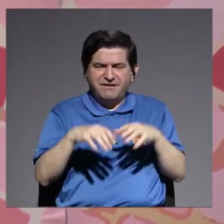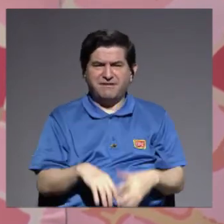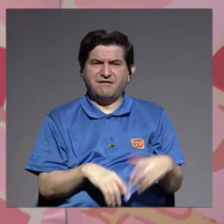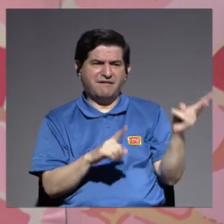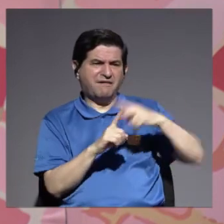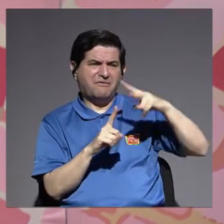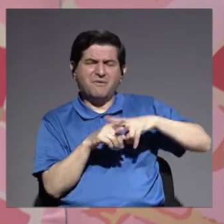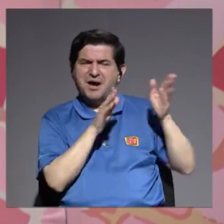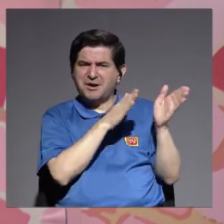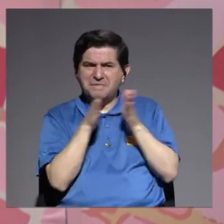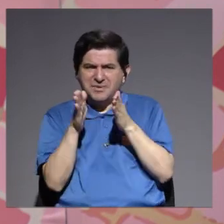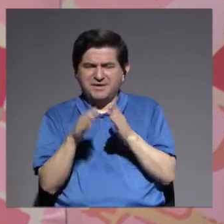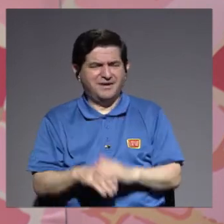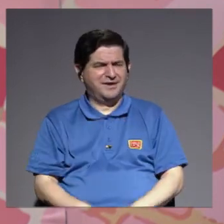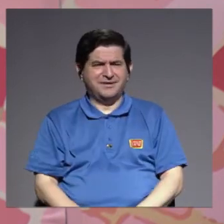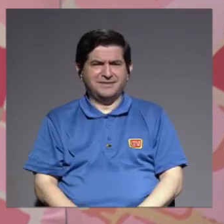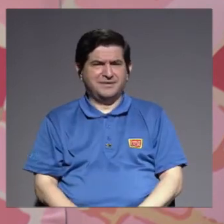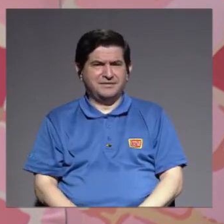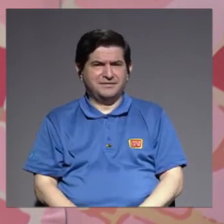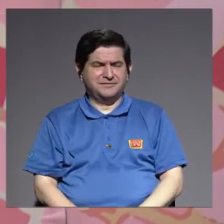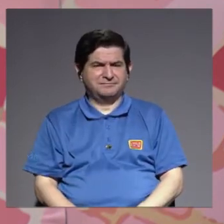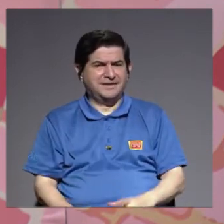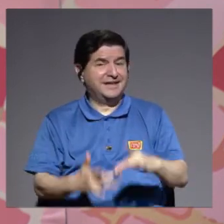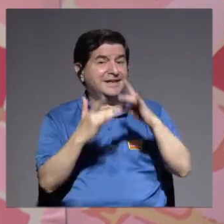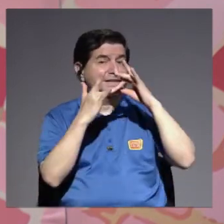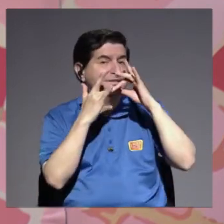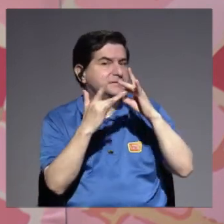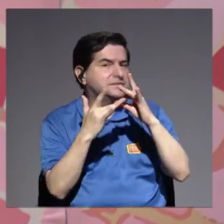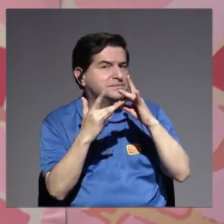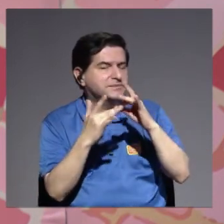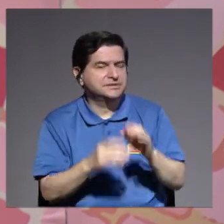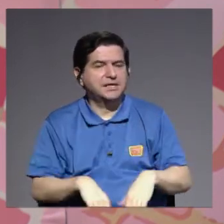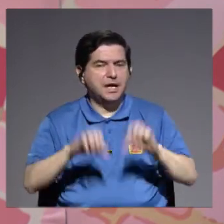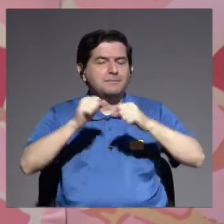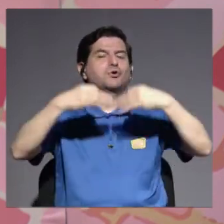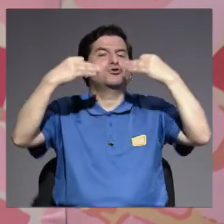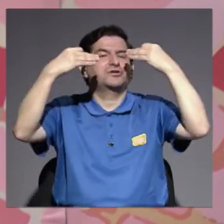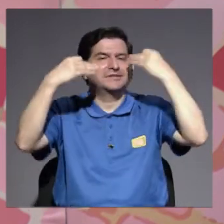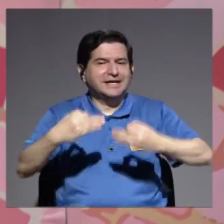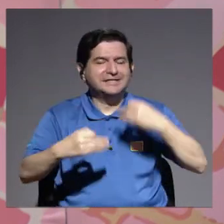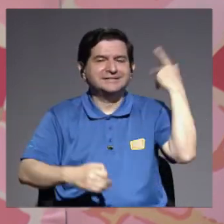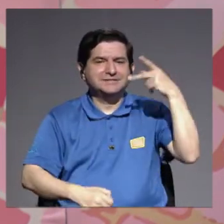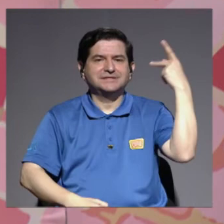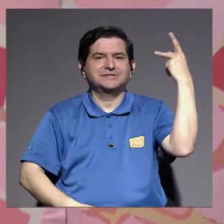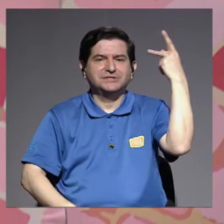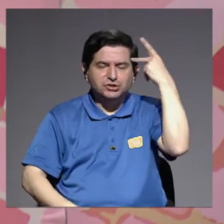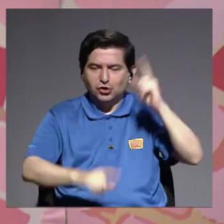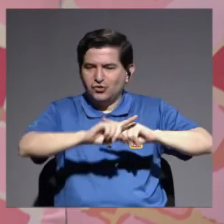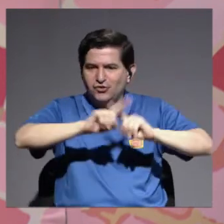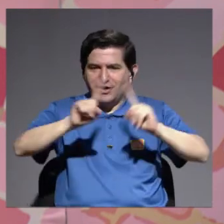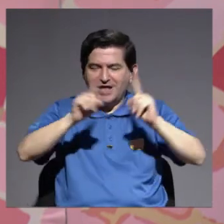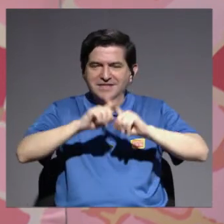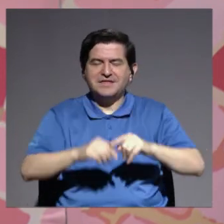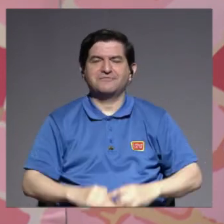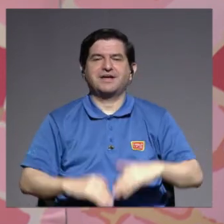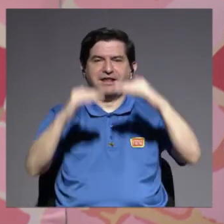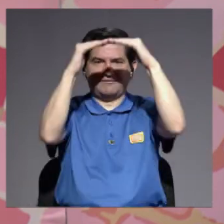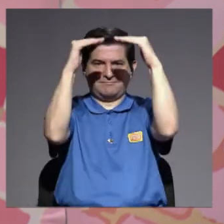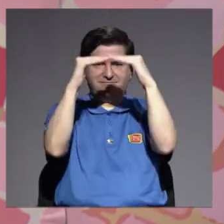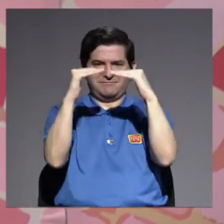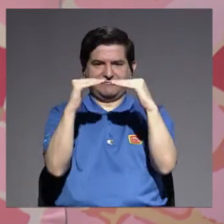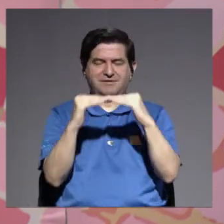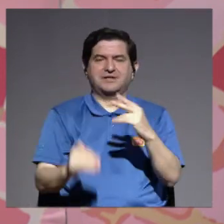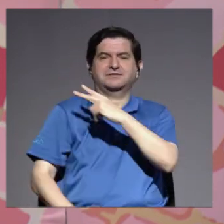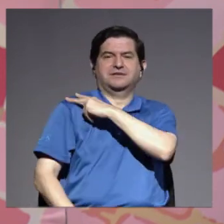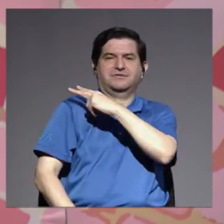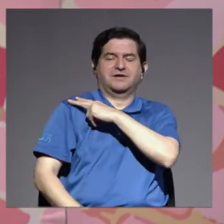aplicar planes correctivos, pero sobre todo para la toma de decisiones políticas en diferentes jerarquías